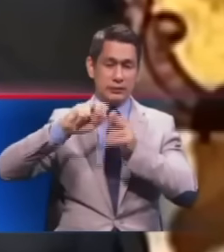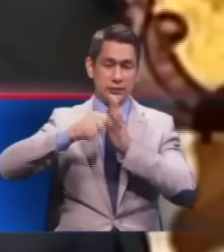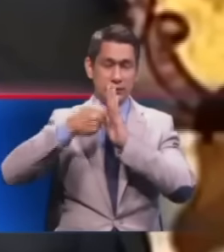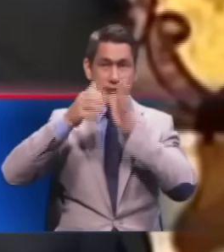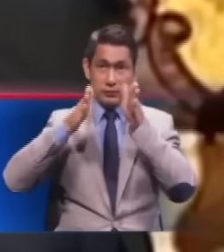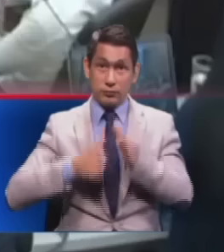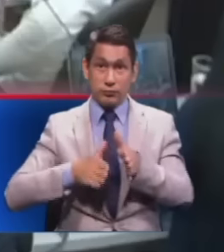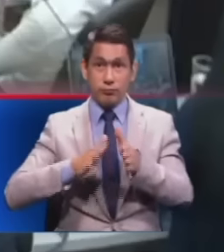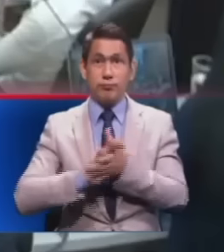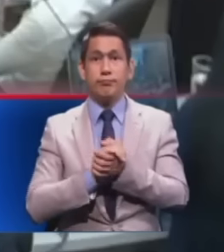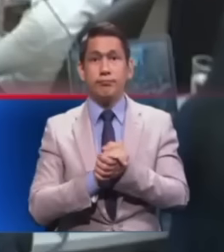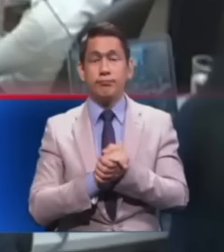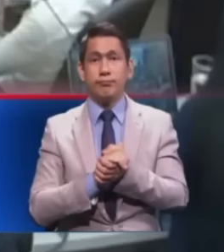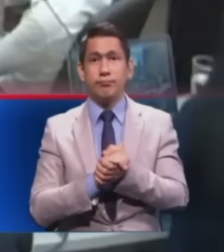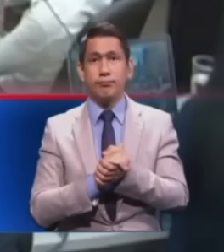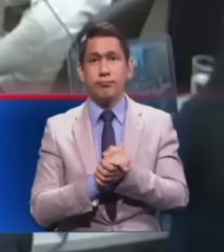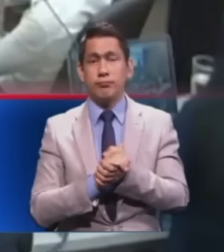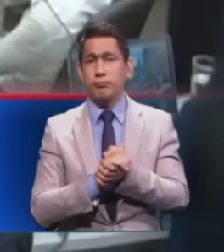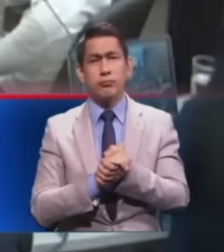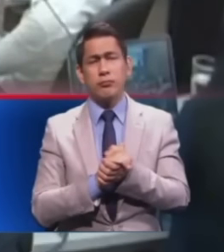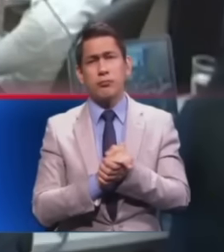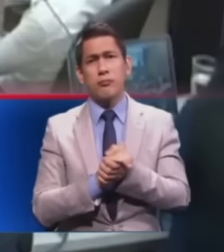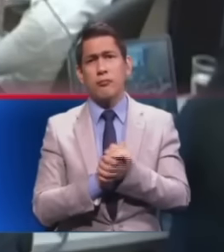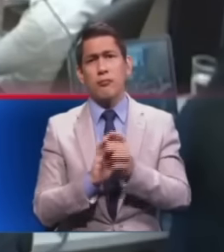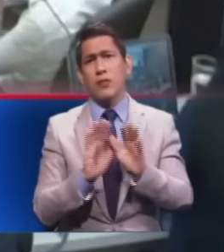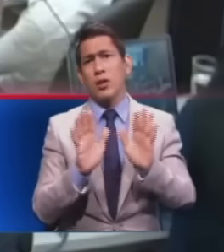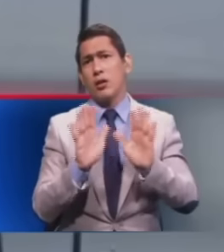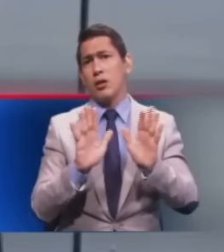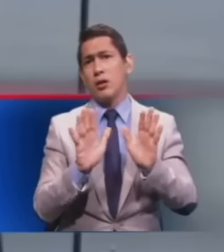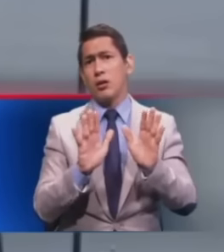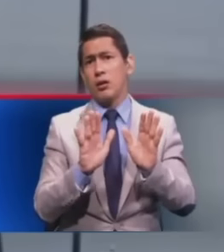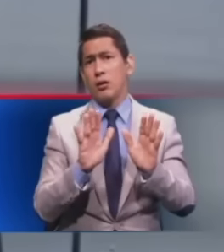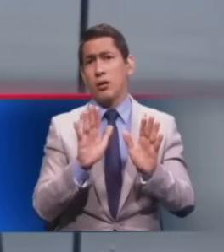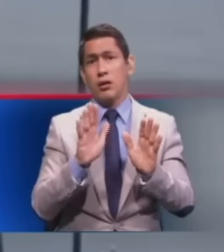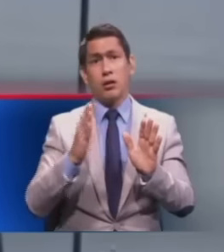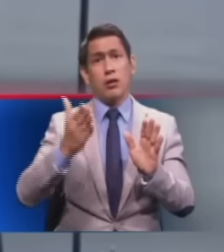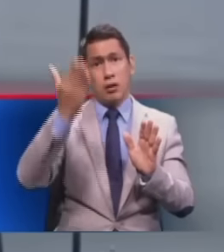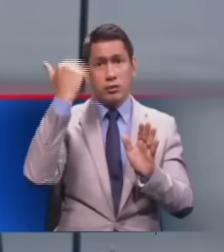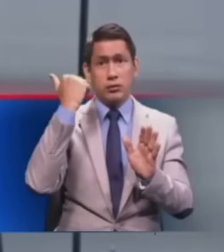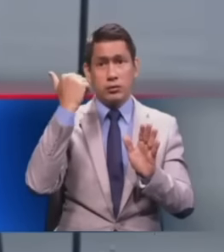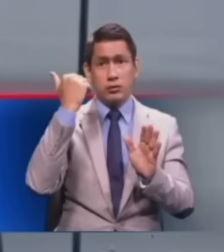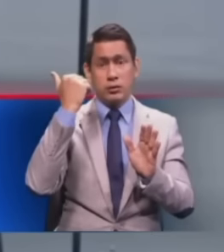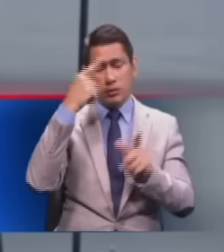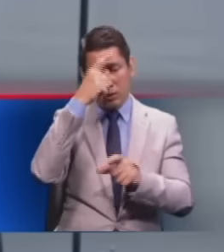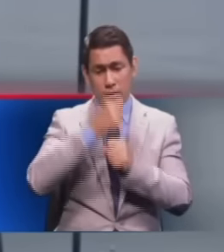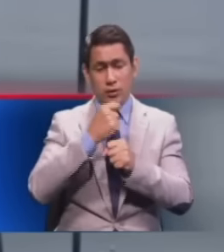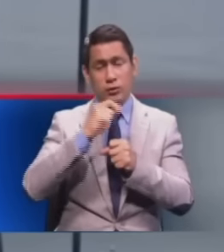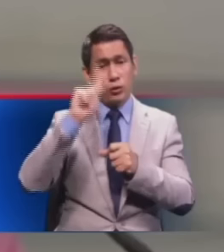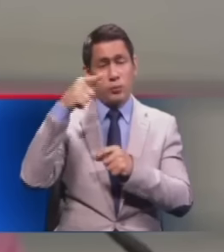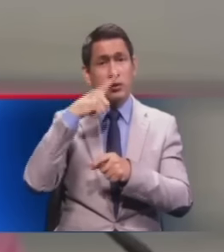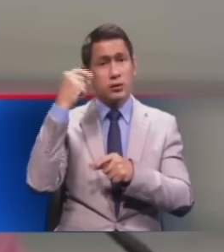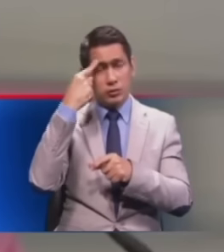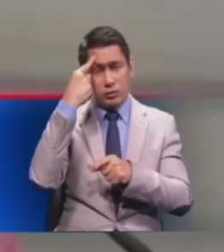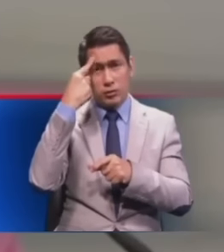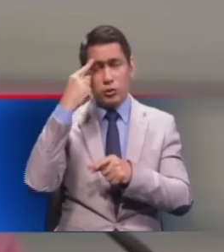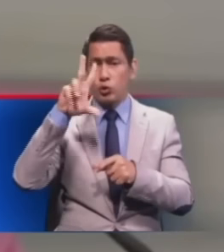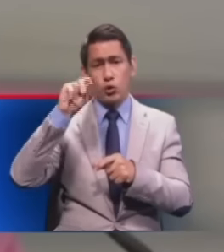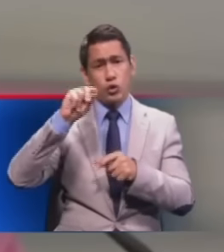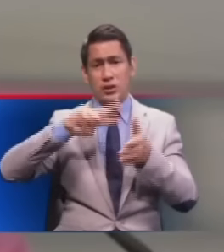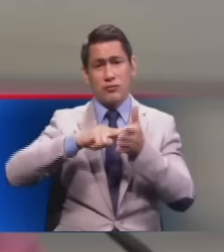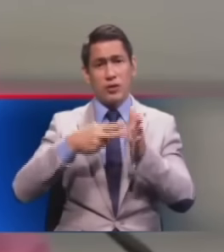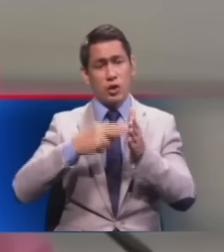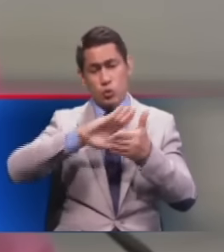Rafael Correa. No todos quienes hayamos estado en el gobierno de la Revolución Ciudadana fueron militantes de la Revolución. Como